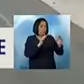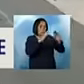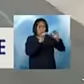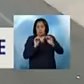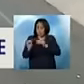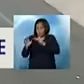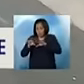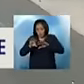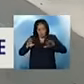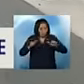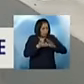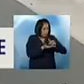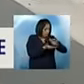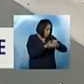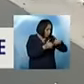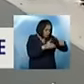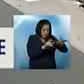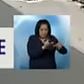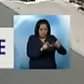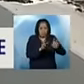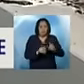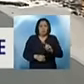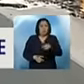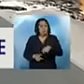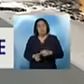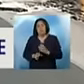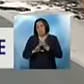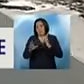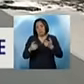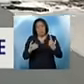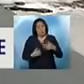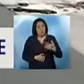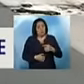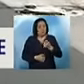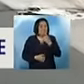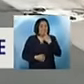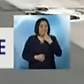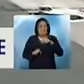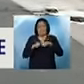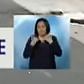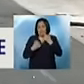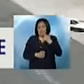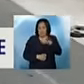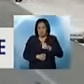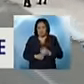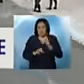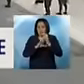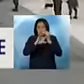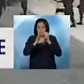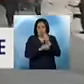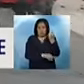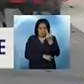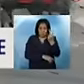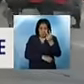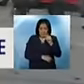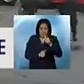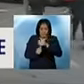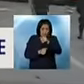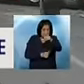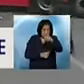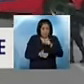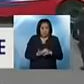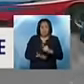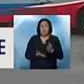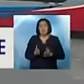¿no? Los vehículos, pues indudablemente ya no pueden soportar aquí. Algunos están con las lunas rotas, por ejemplo, el bus verde que vemos atrás, que